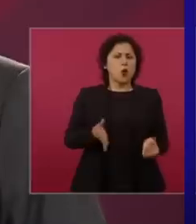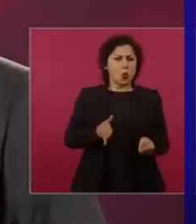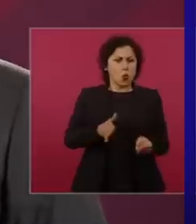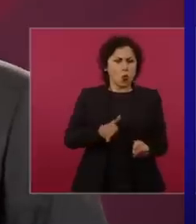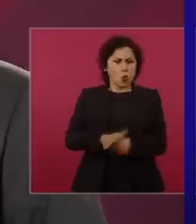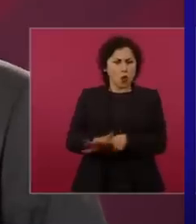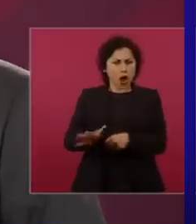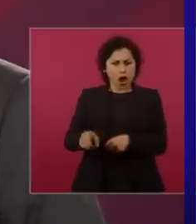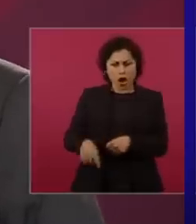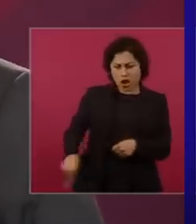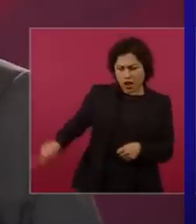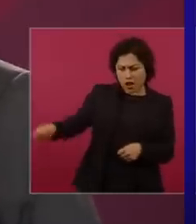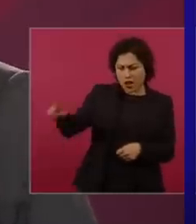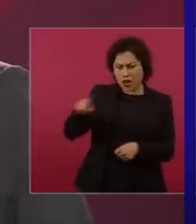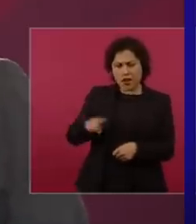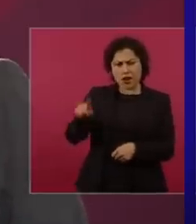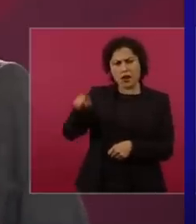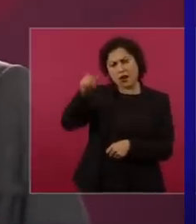los